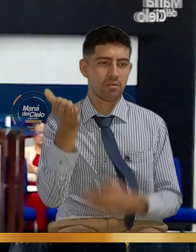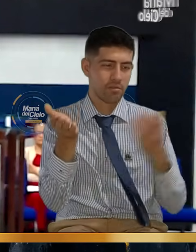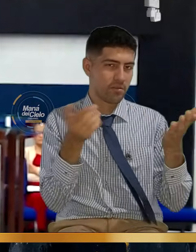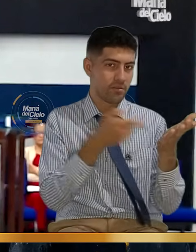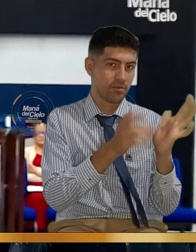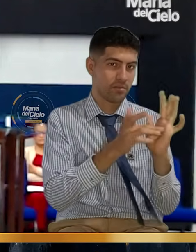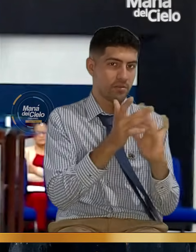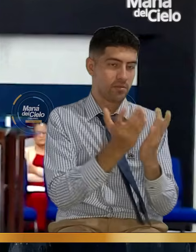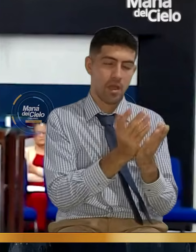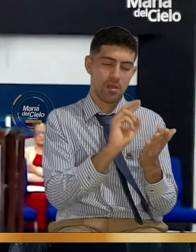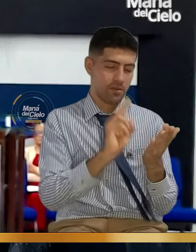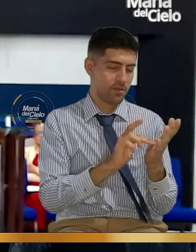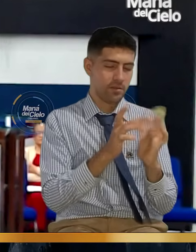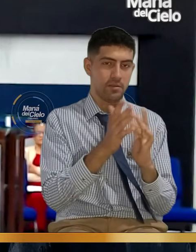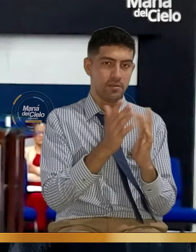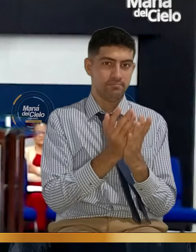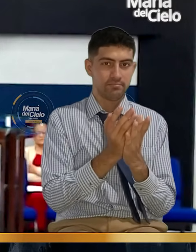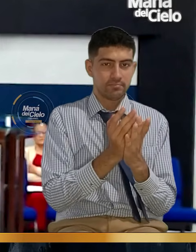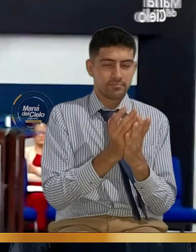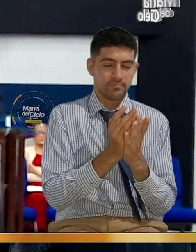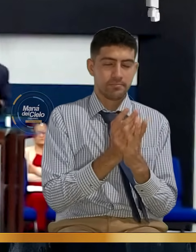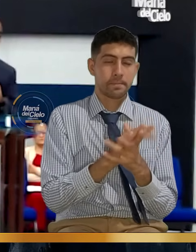adelantaron. Sara se adelantó un